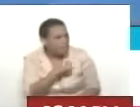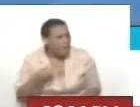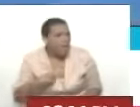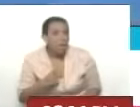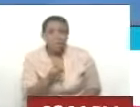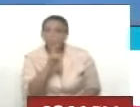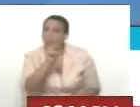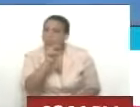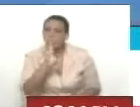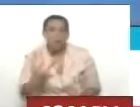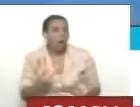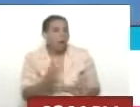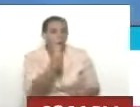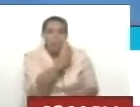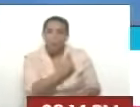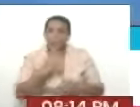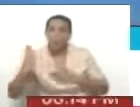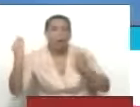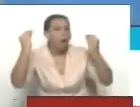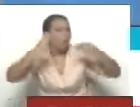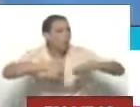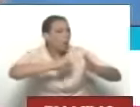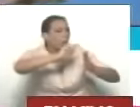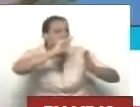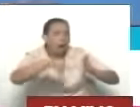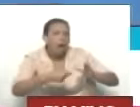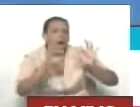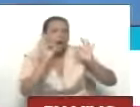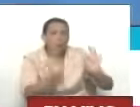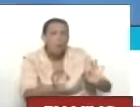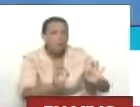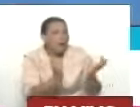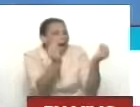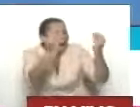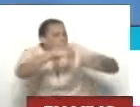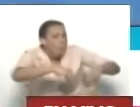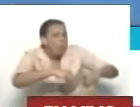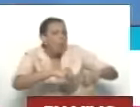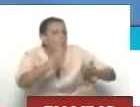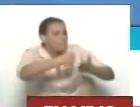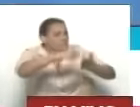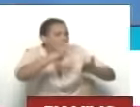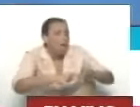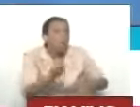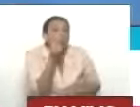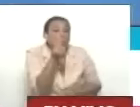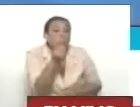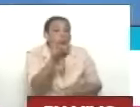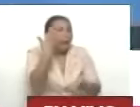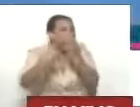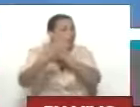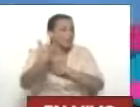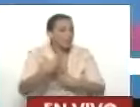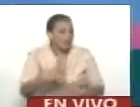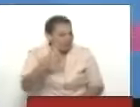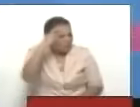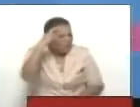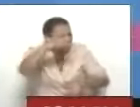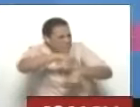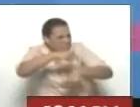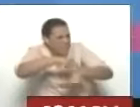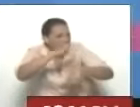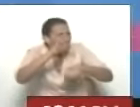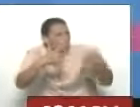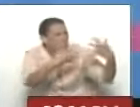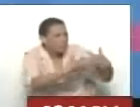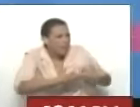Nunca cumplieron ni una coma del acuerdo firmado. Jamás. A esta altura, los Estados